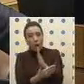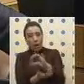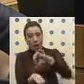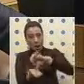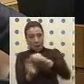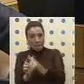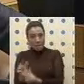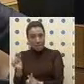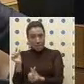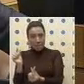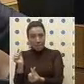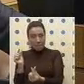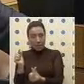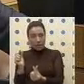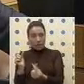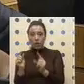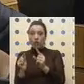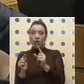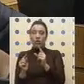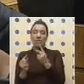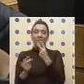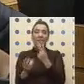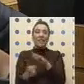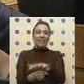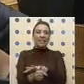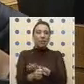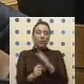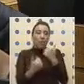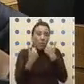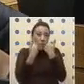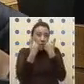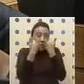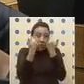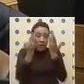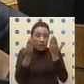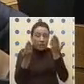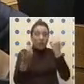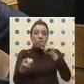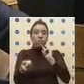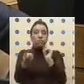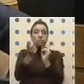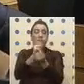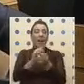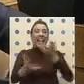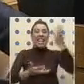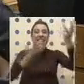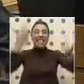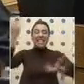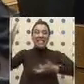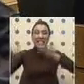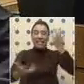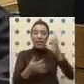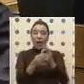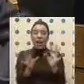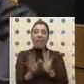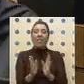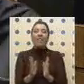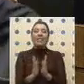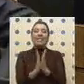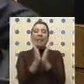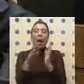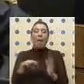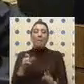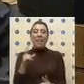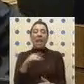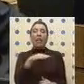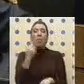país. Y ya no se viven esas situaciones tan escandalosas que terminaron y derivaron en un incendio también tan grave como el de San Miguel, que le